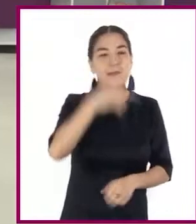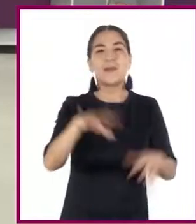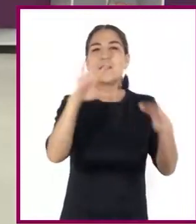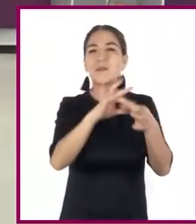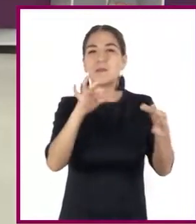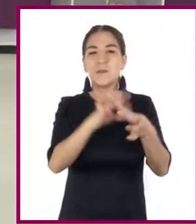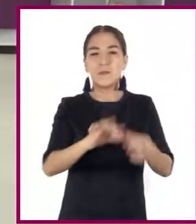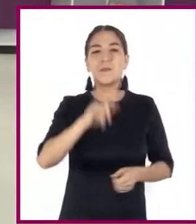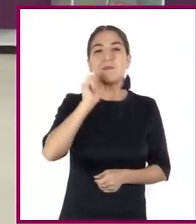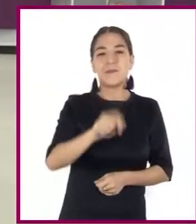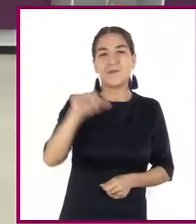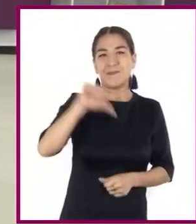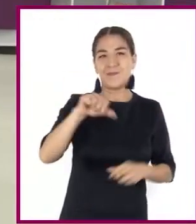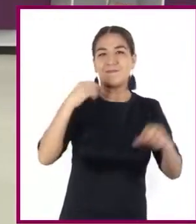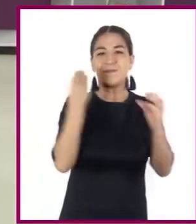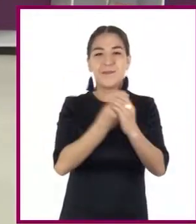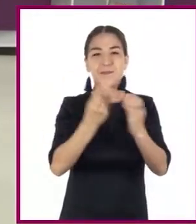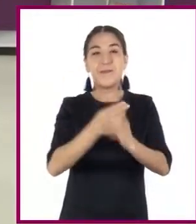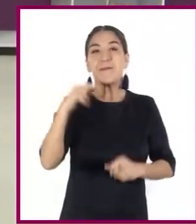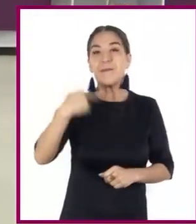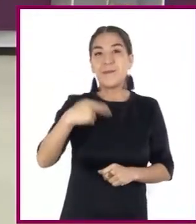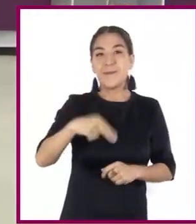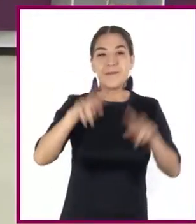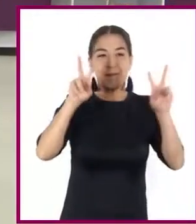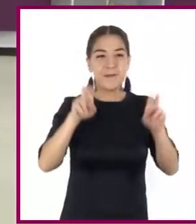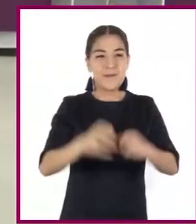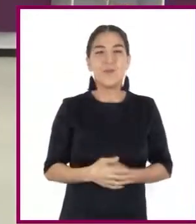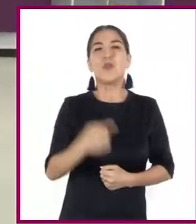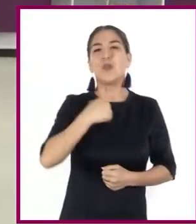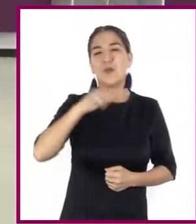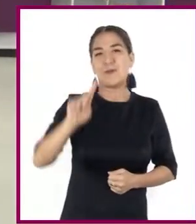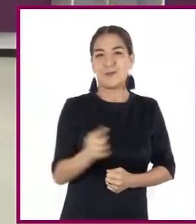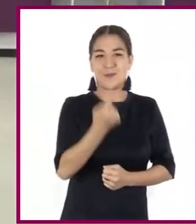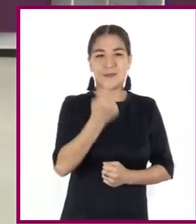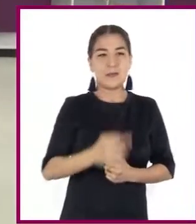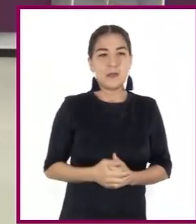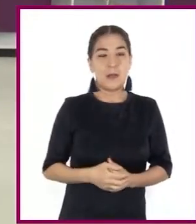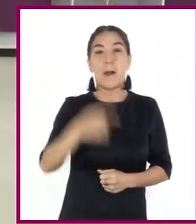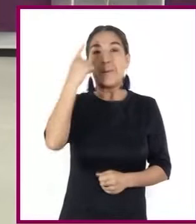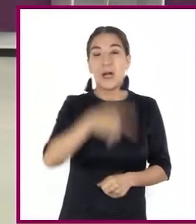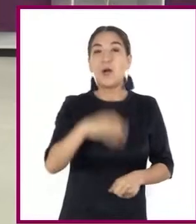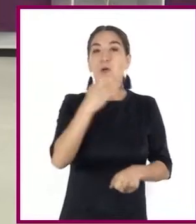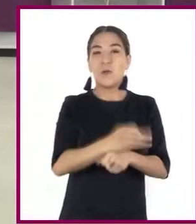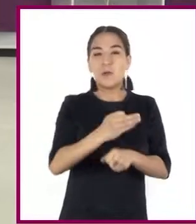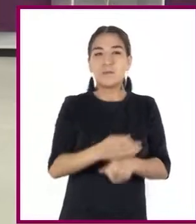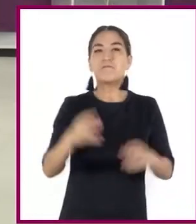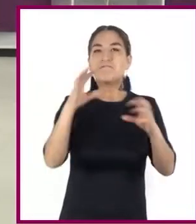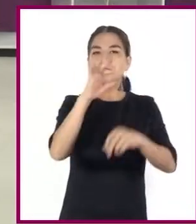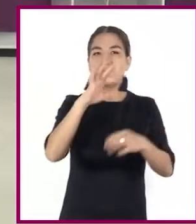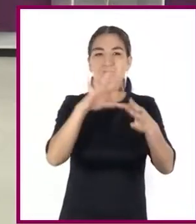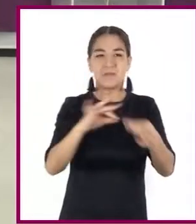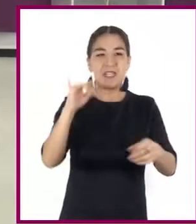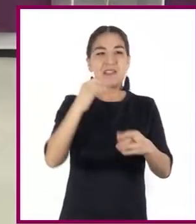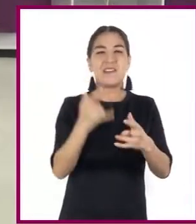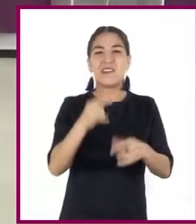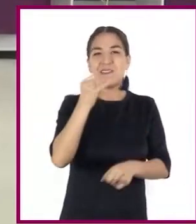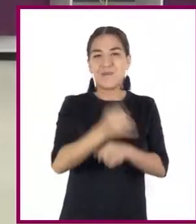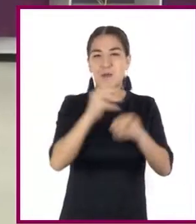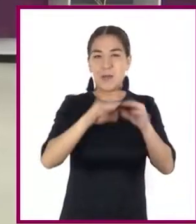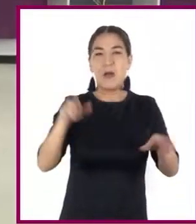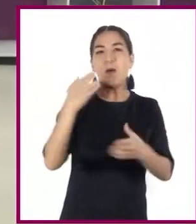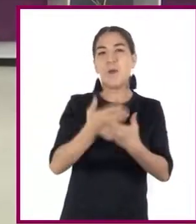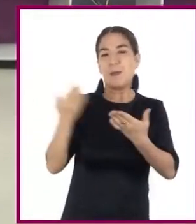el contenido de esta sesión que se titula Yo Soy. Y para complementar la información, me acompaña la